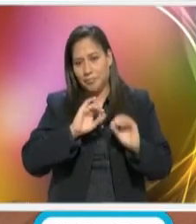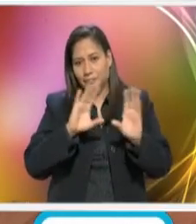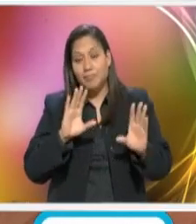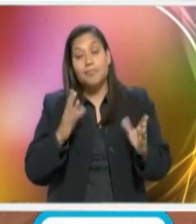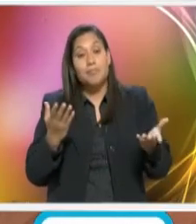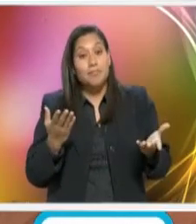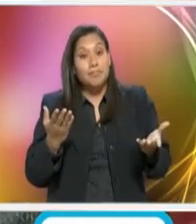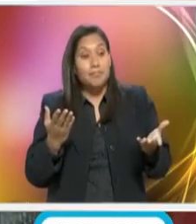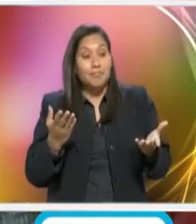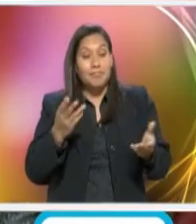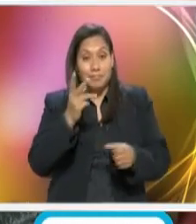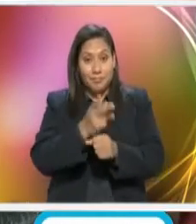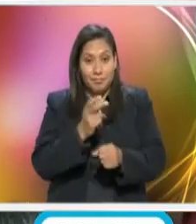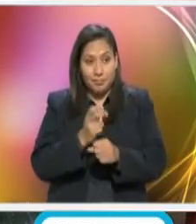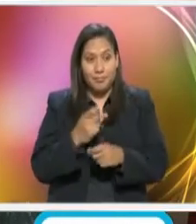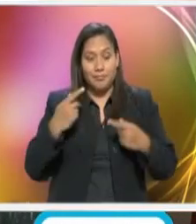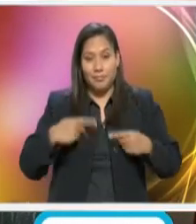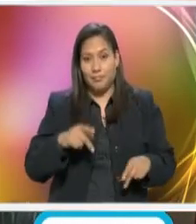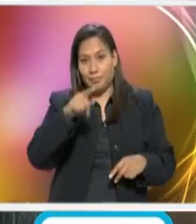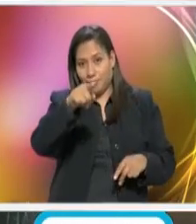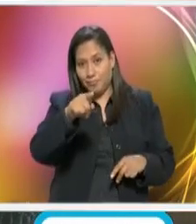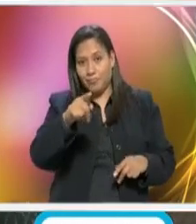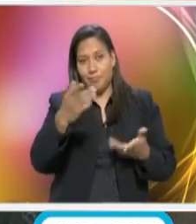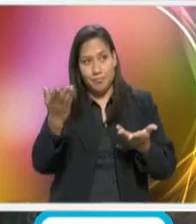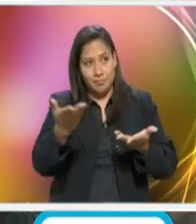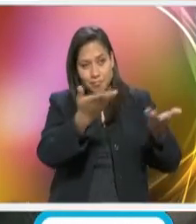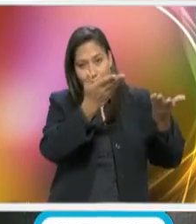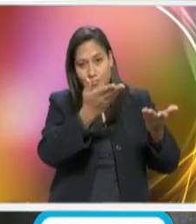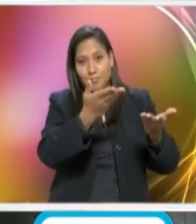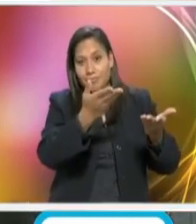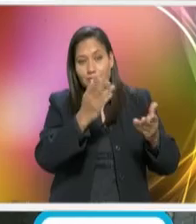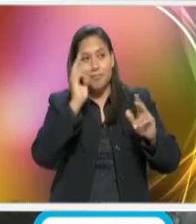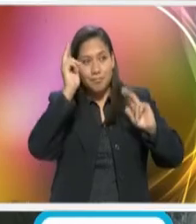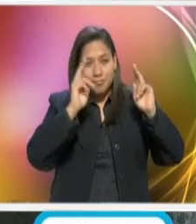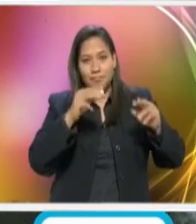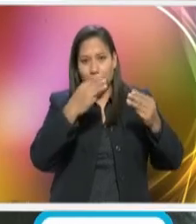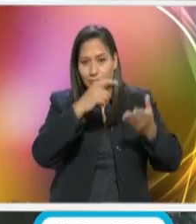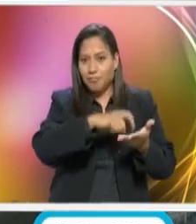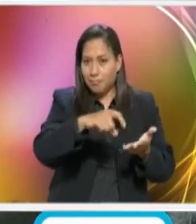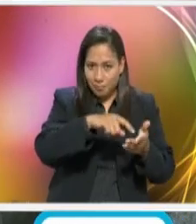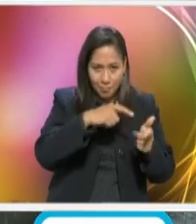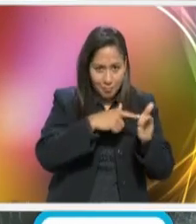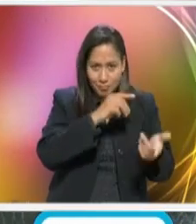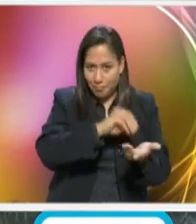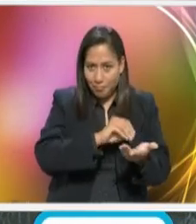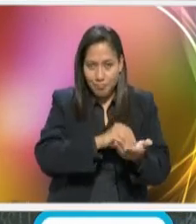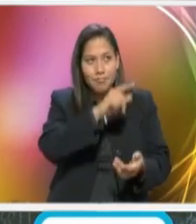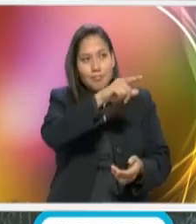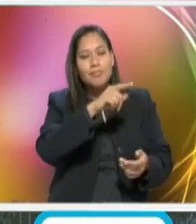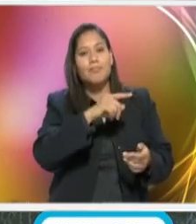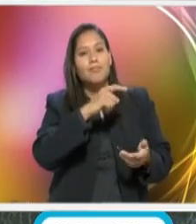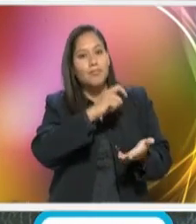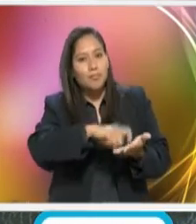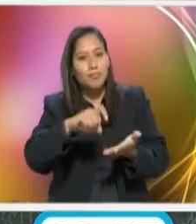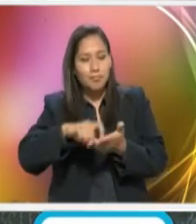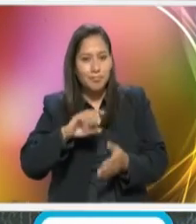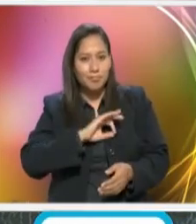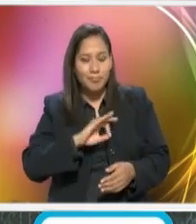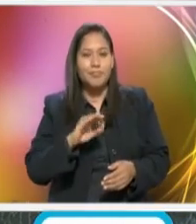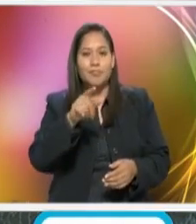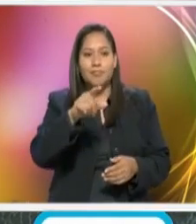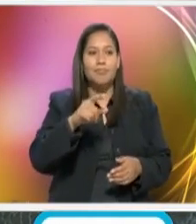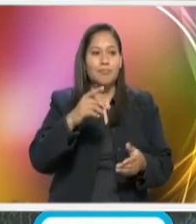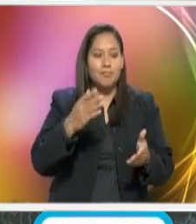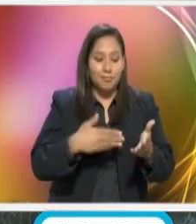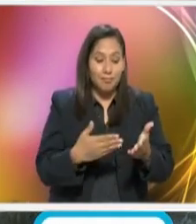es, y pues hacerle una invitación a toda nuestra audiencia a que no deje de visitarlos, a que acuda, a que consuman en ellos y a que hagan